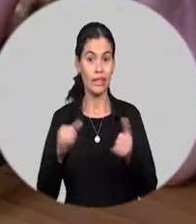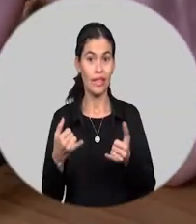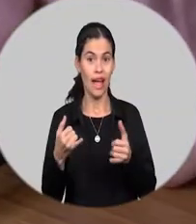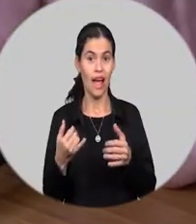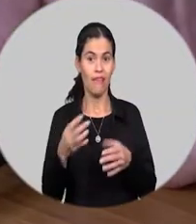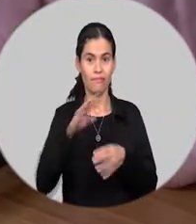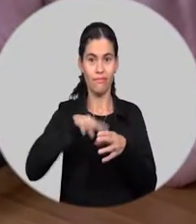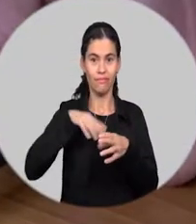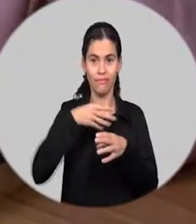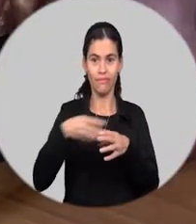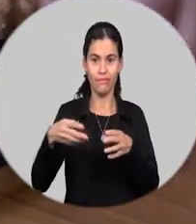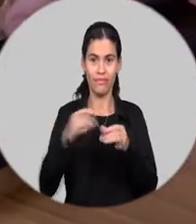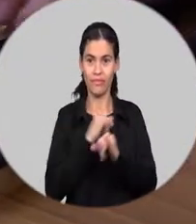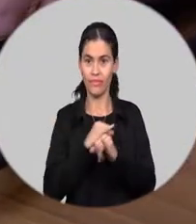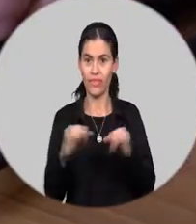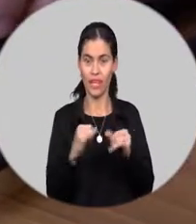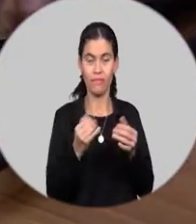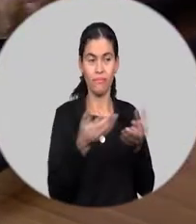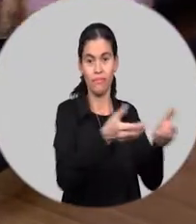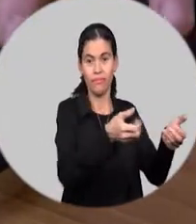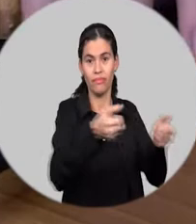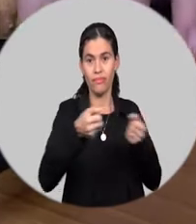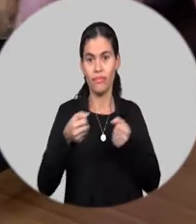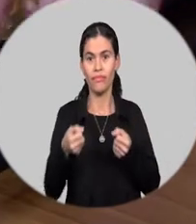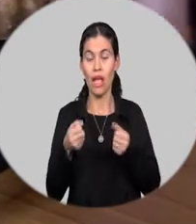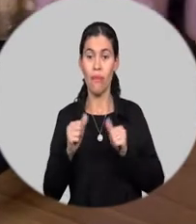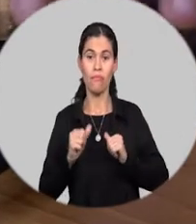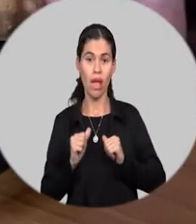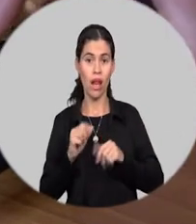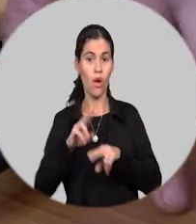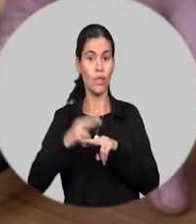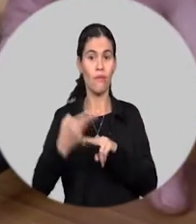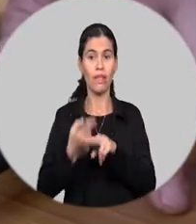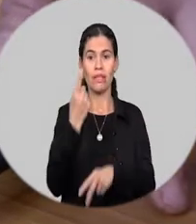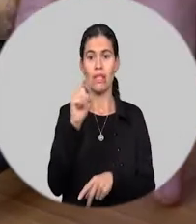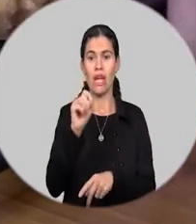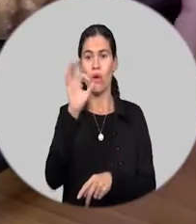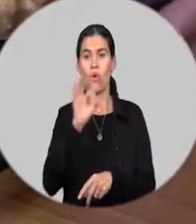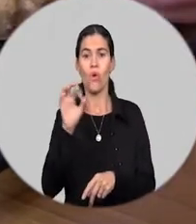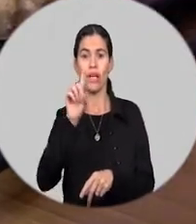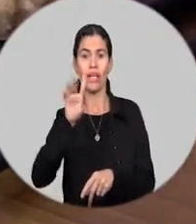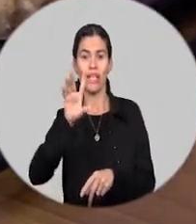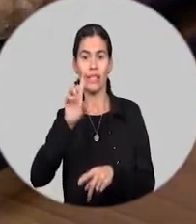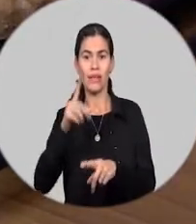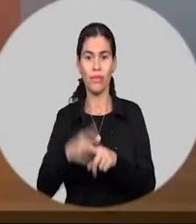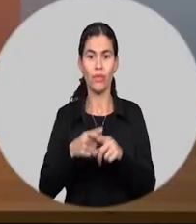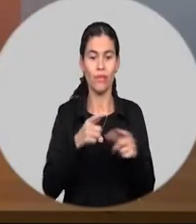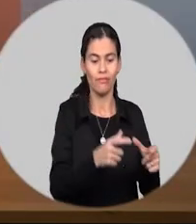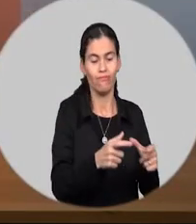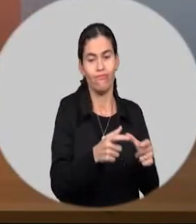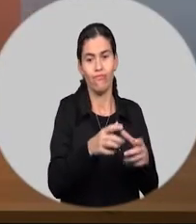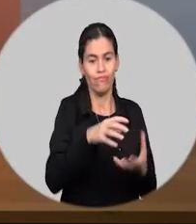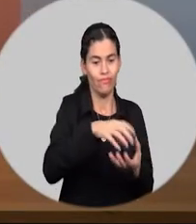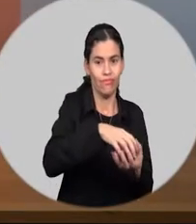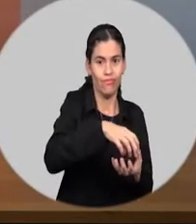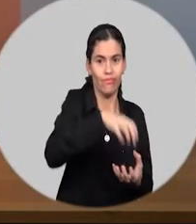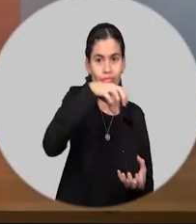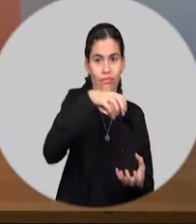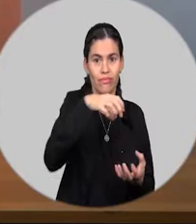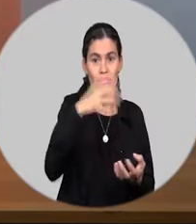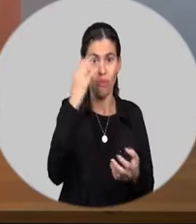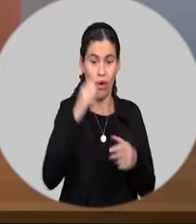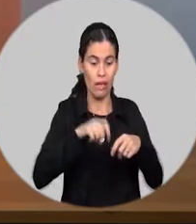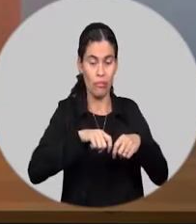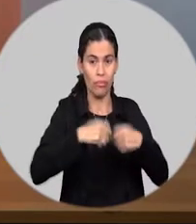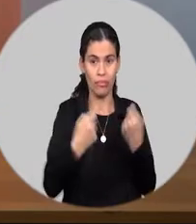Salieron nuestras pastas frolas del horno. Esperamos 10 a 15 minutos para quitar de los moldes, para que las pastas